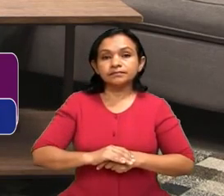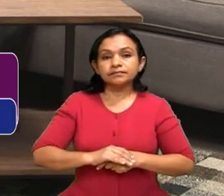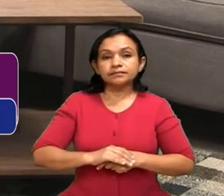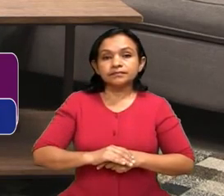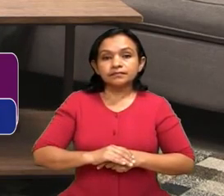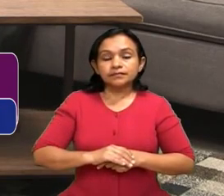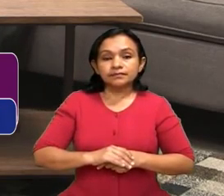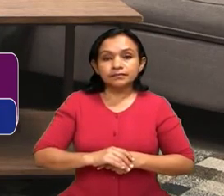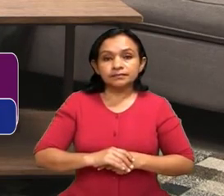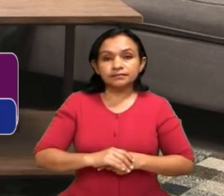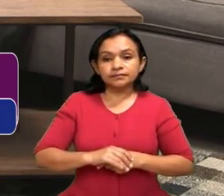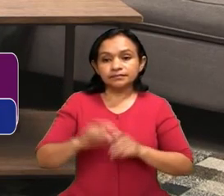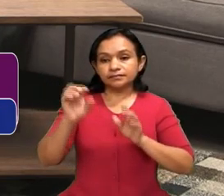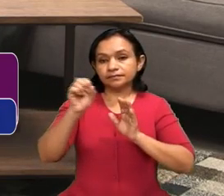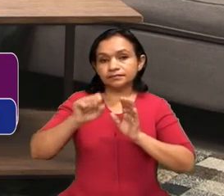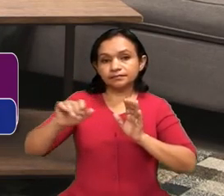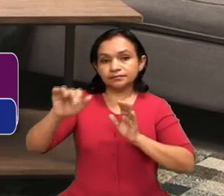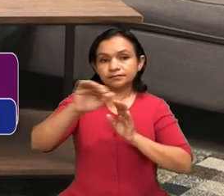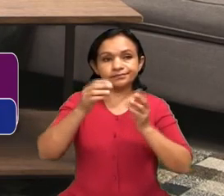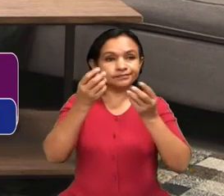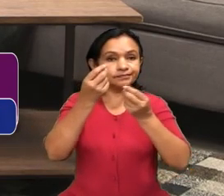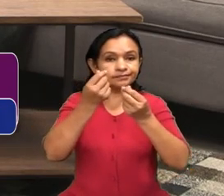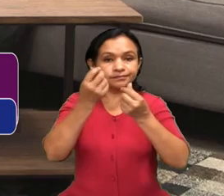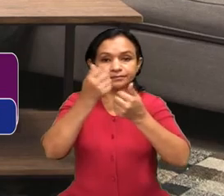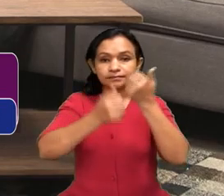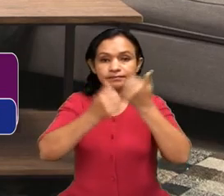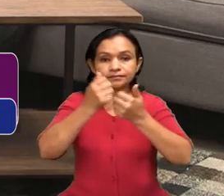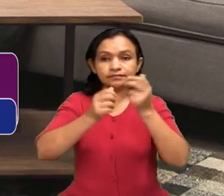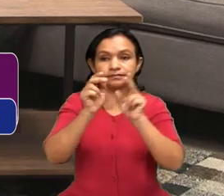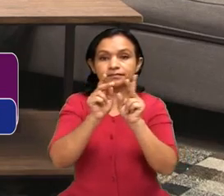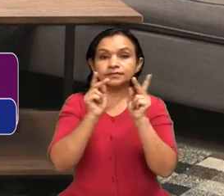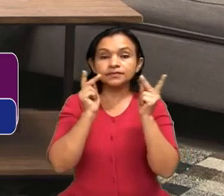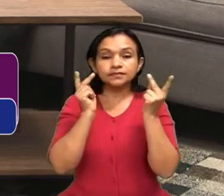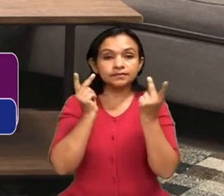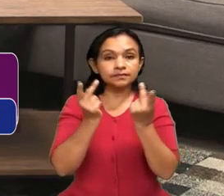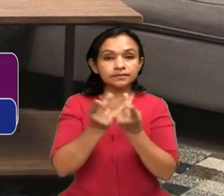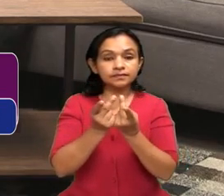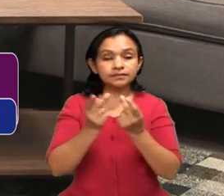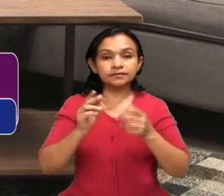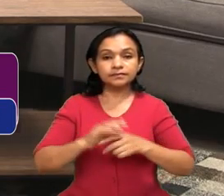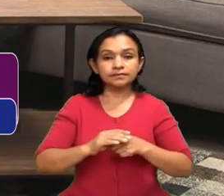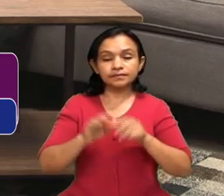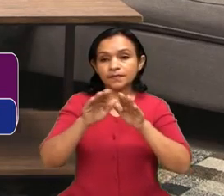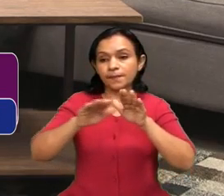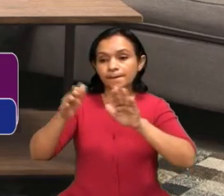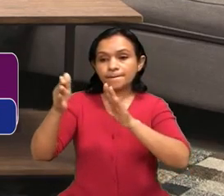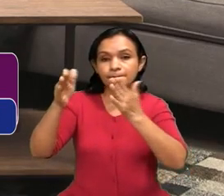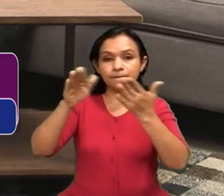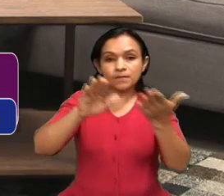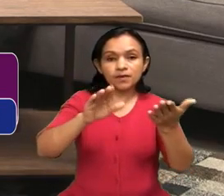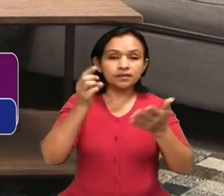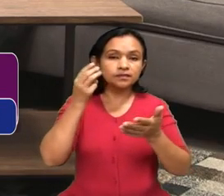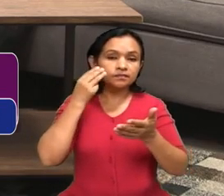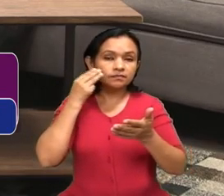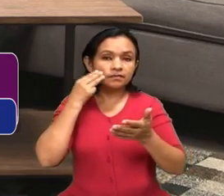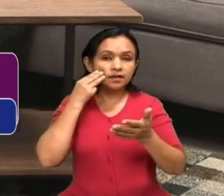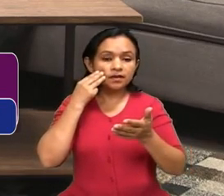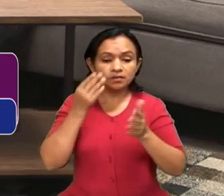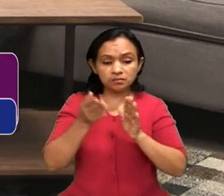déficit social para el pueblo. Es decir, más muertes maternas, más